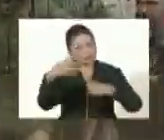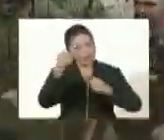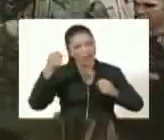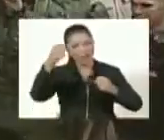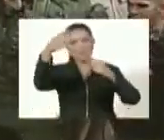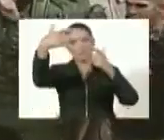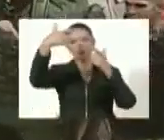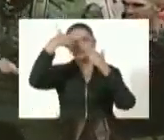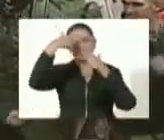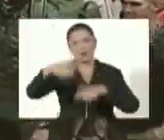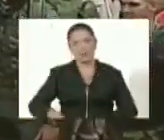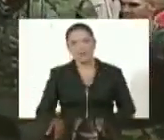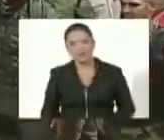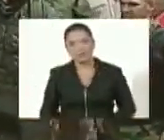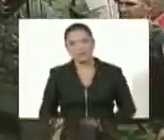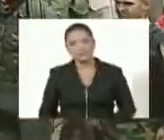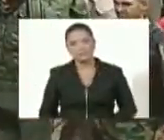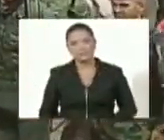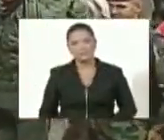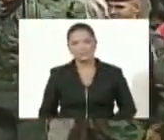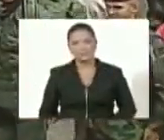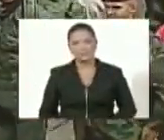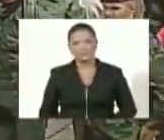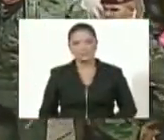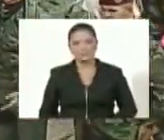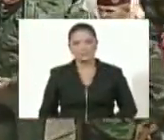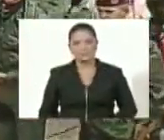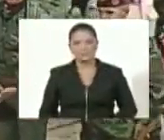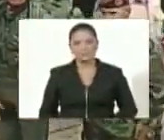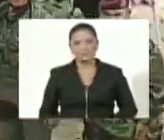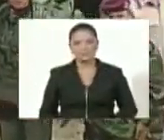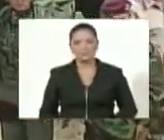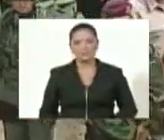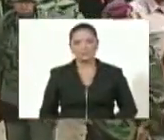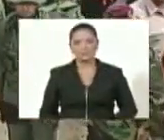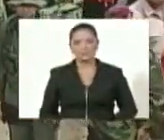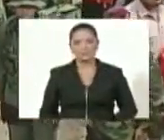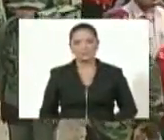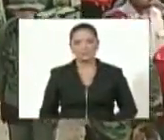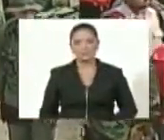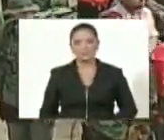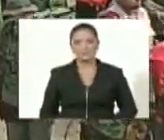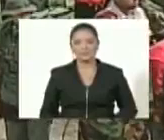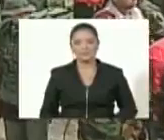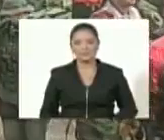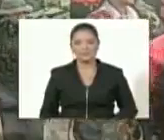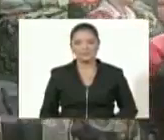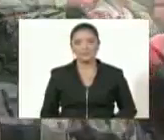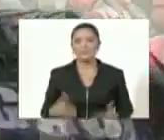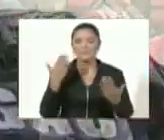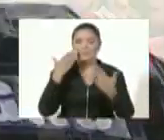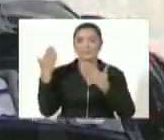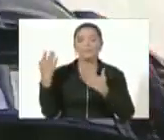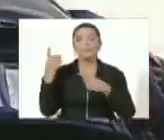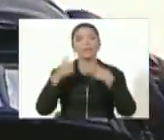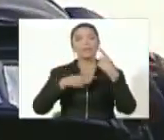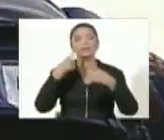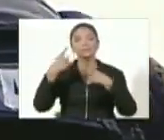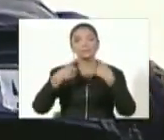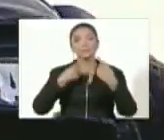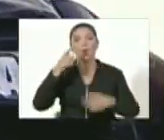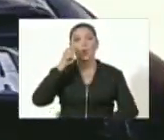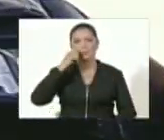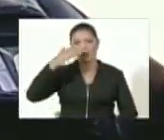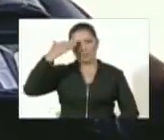Chávez! ¡Que viva! Parte de la... las palabras del comandante en jefe de la Fuerza